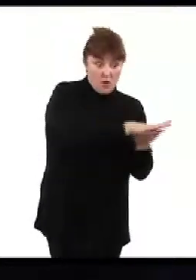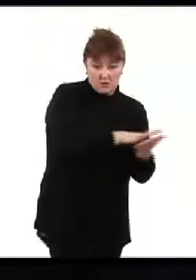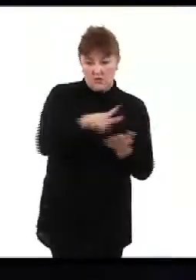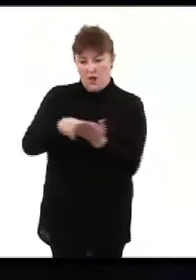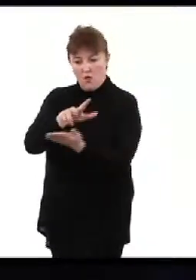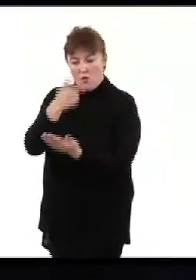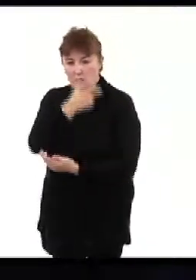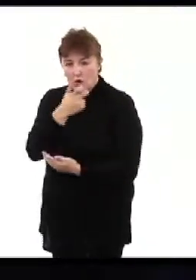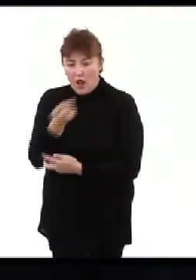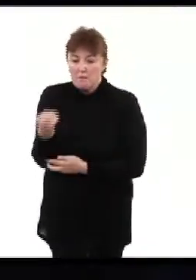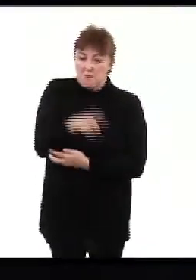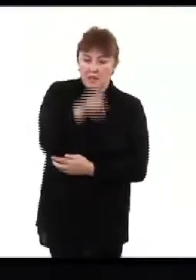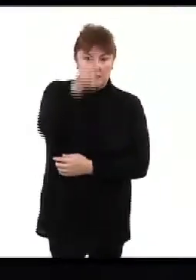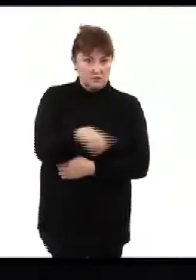Ha